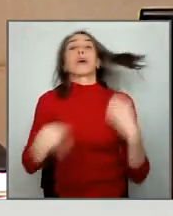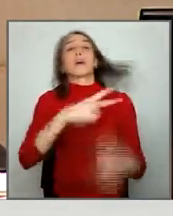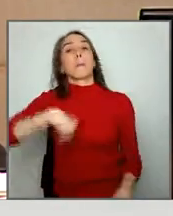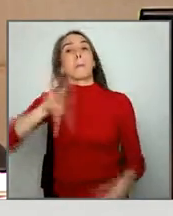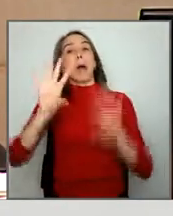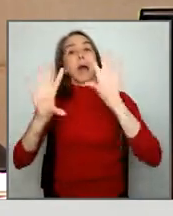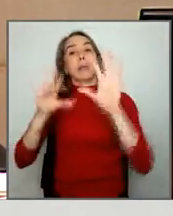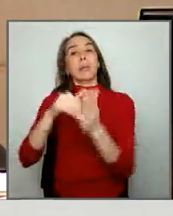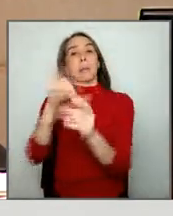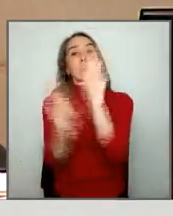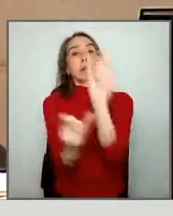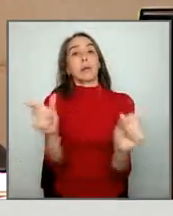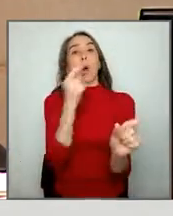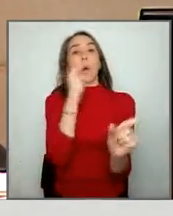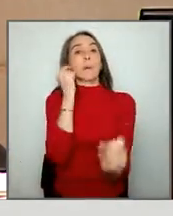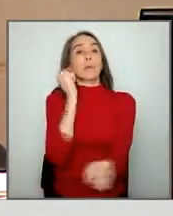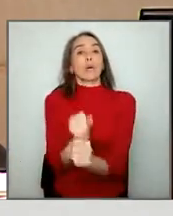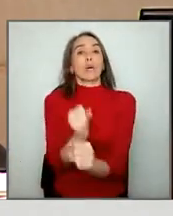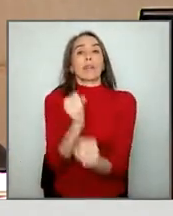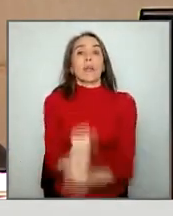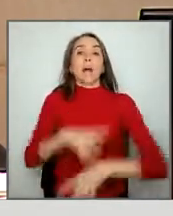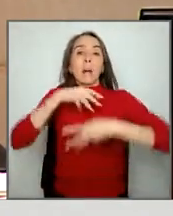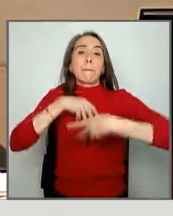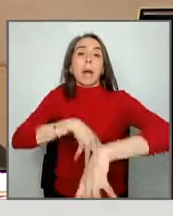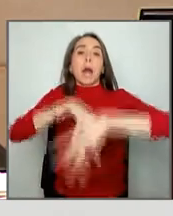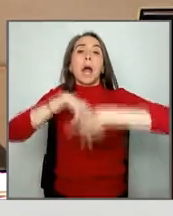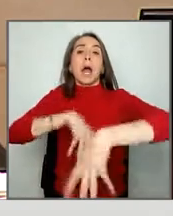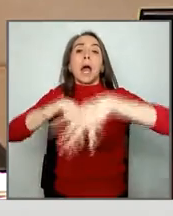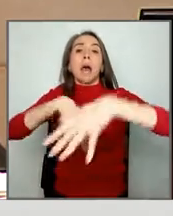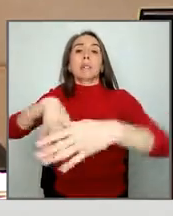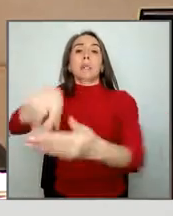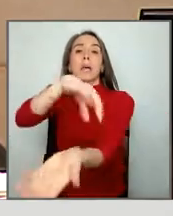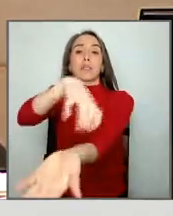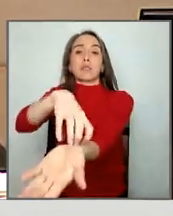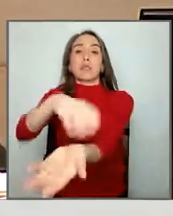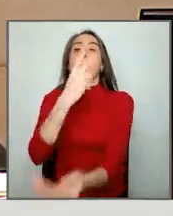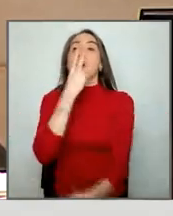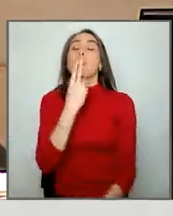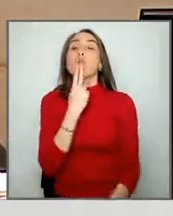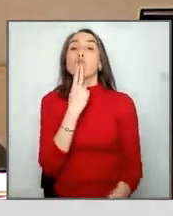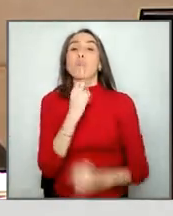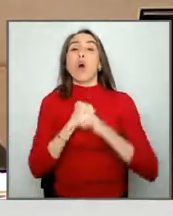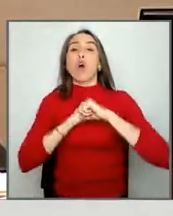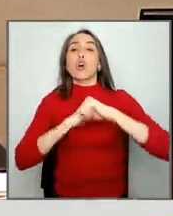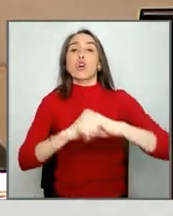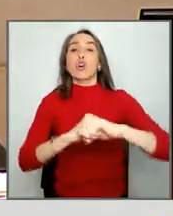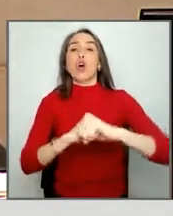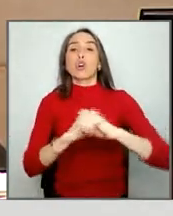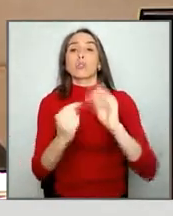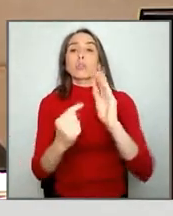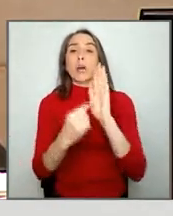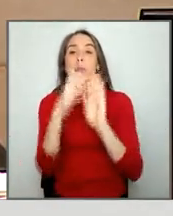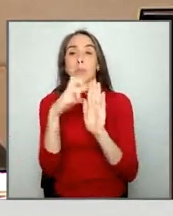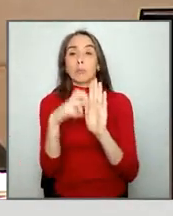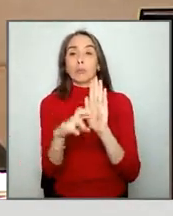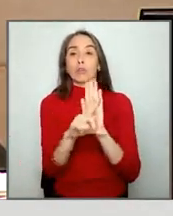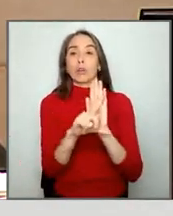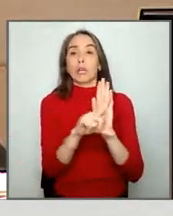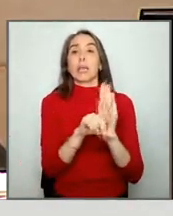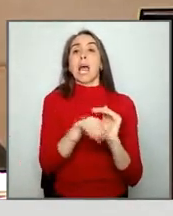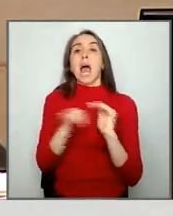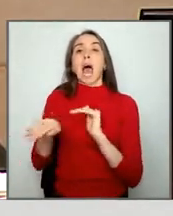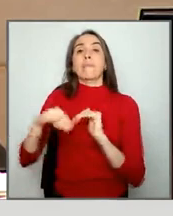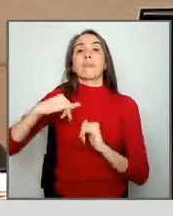trabajadores y trabajadoras marchando en la ciudad de Puerto montt en contra de este proyecto y a favor de supuestos laborales